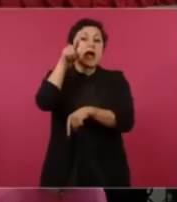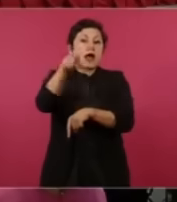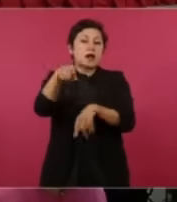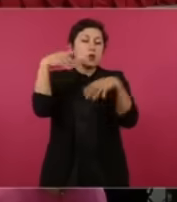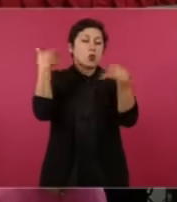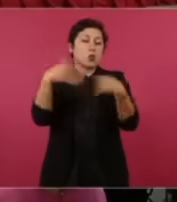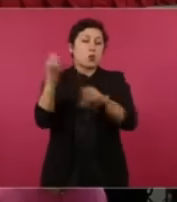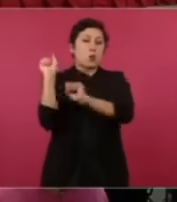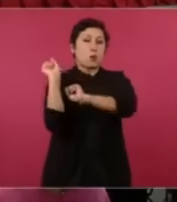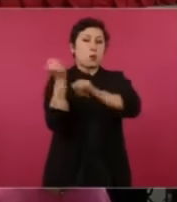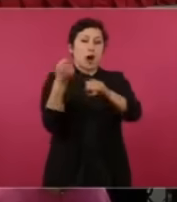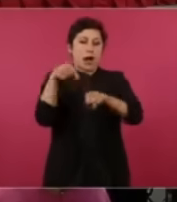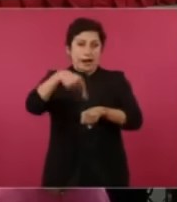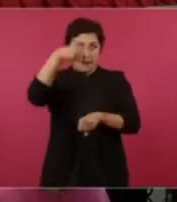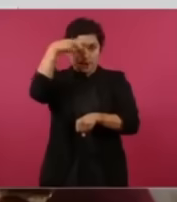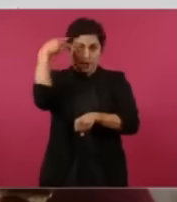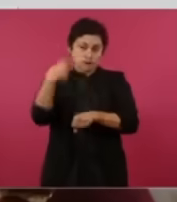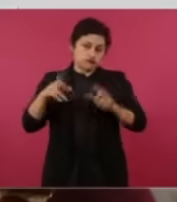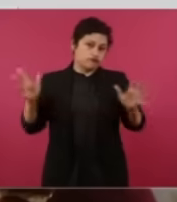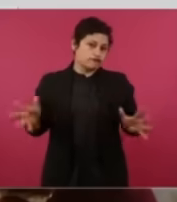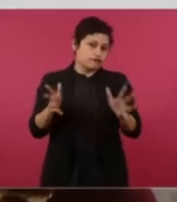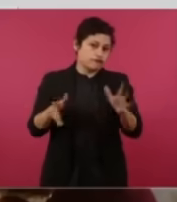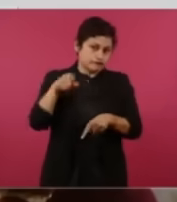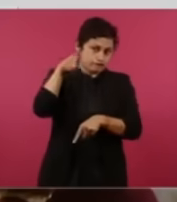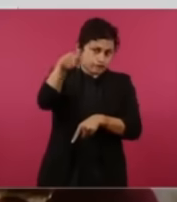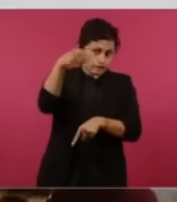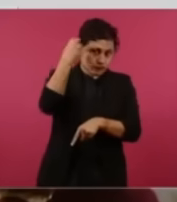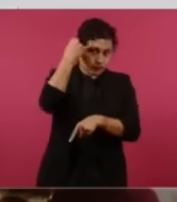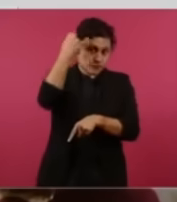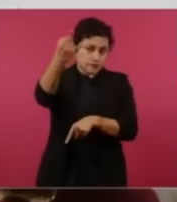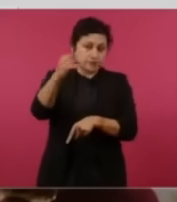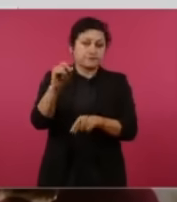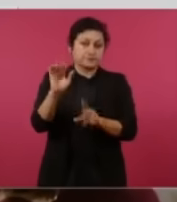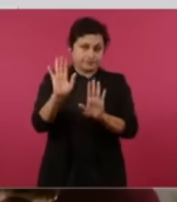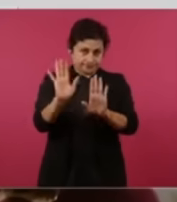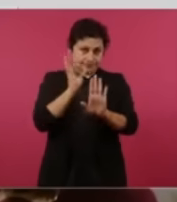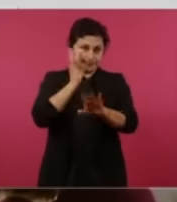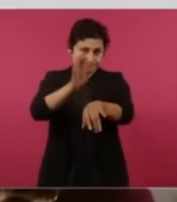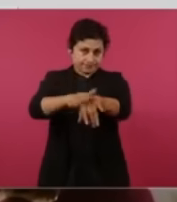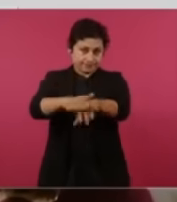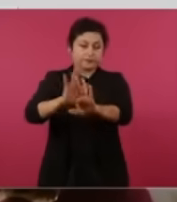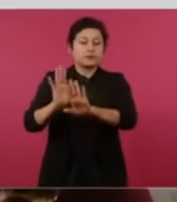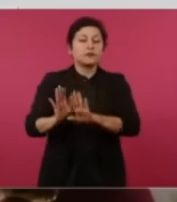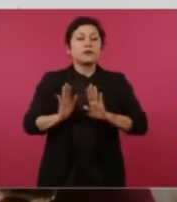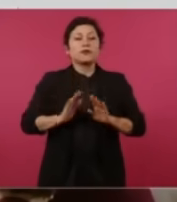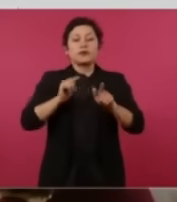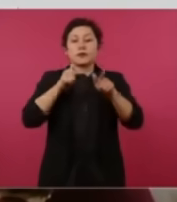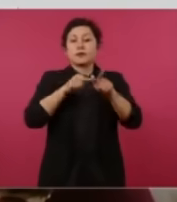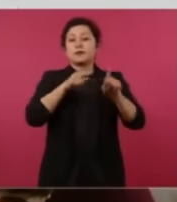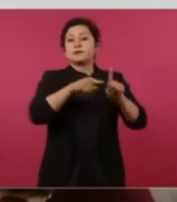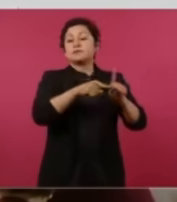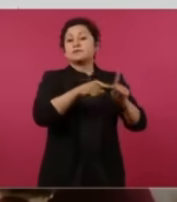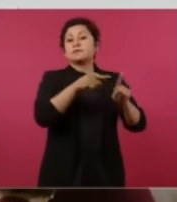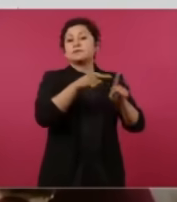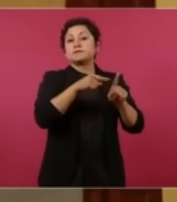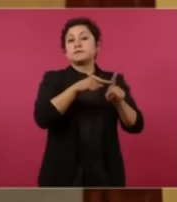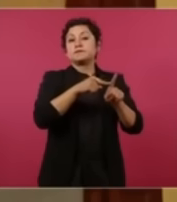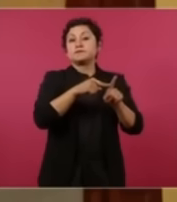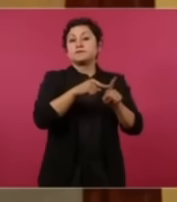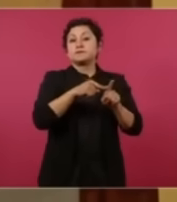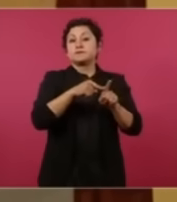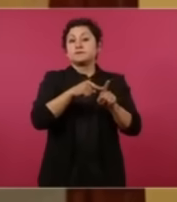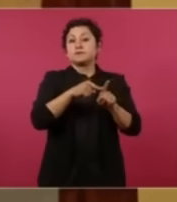paréntesis. Bueno, el Bester le dice a Alfredo Har, ¿cómo no? Invítalo.